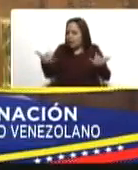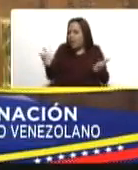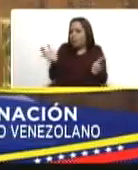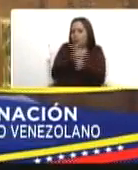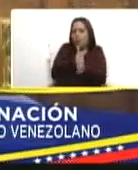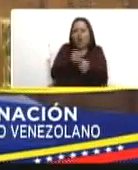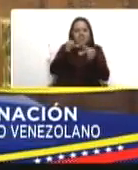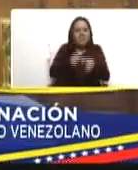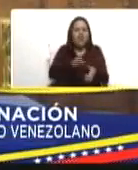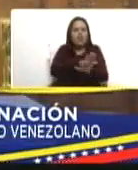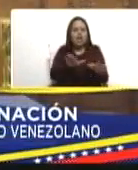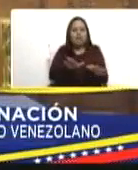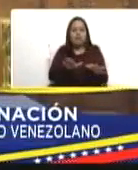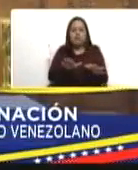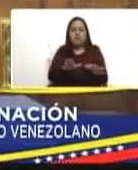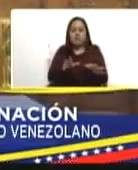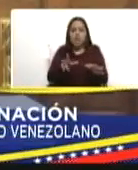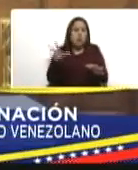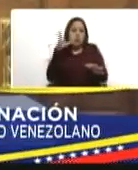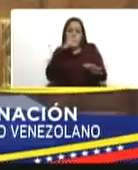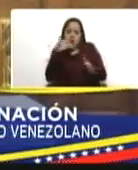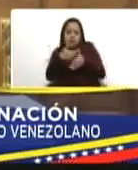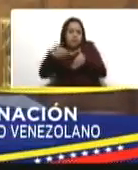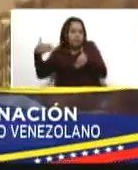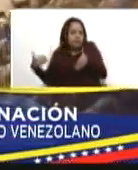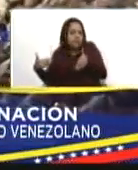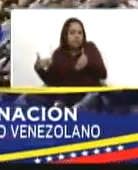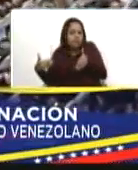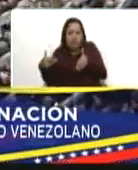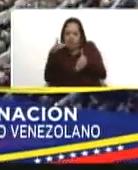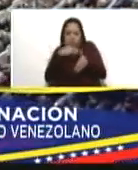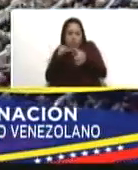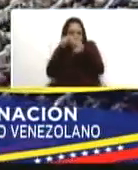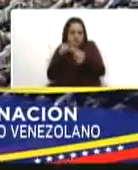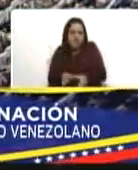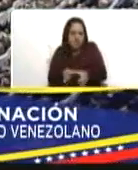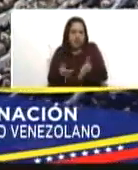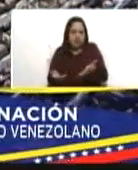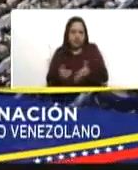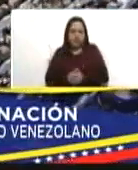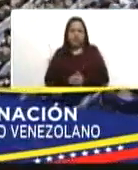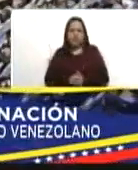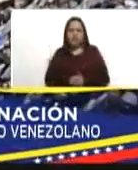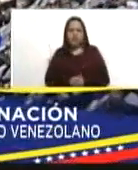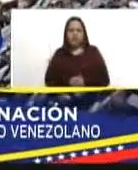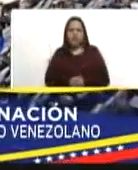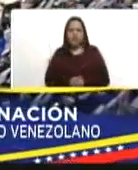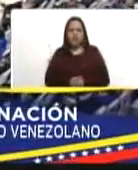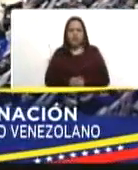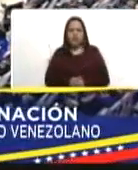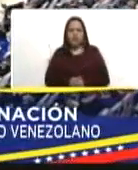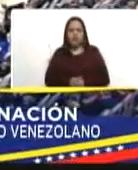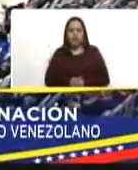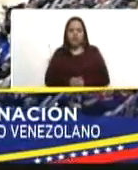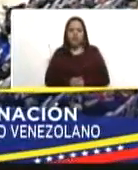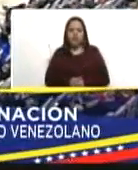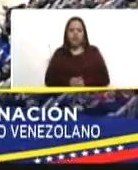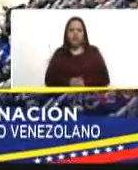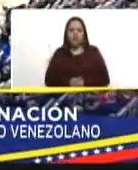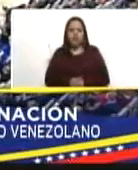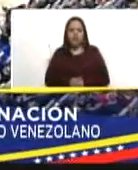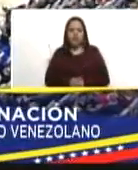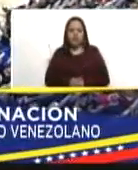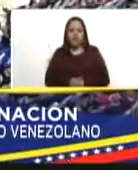logrado ni retroceder ni quedarnos en la inercia de lo logrado de lo